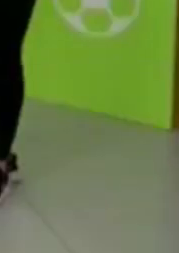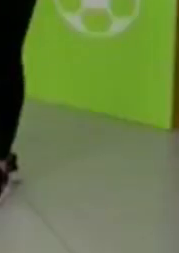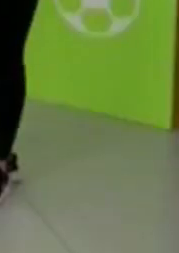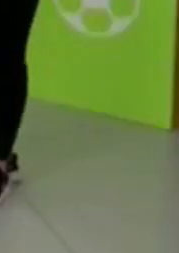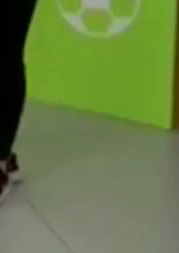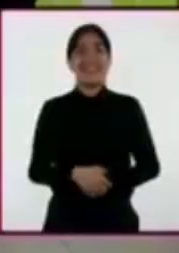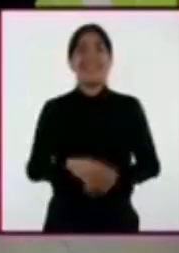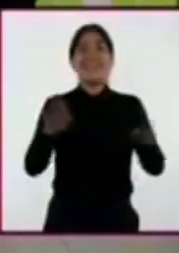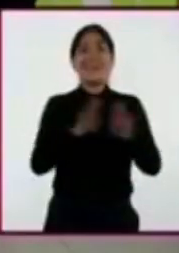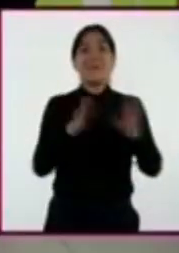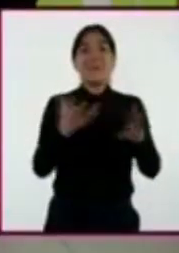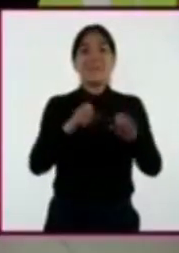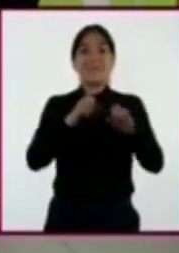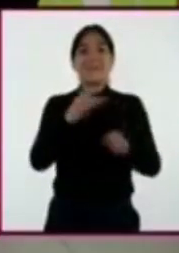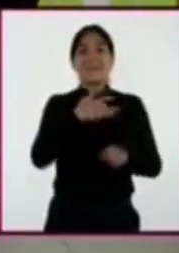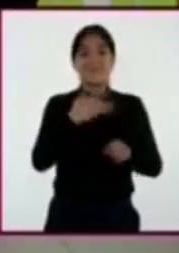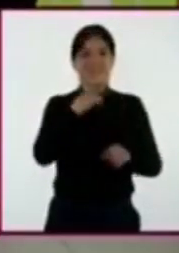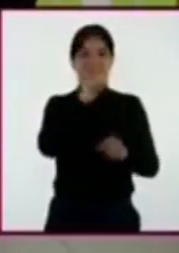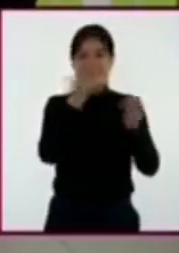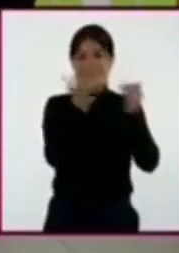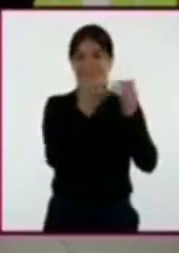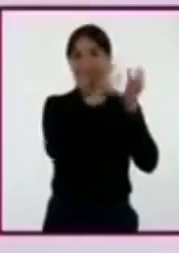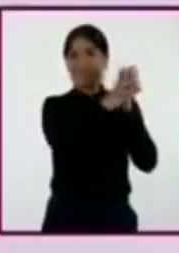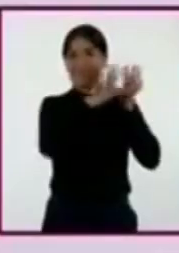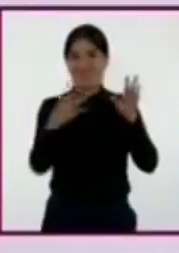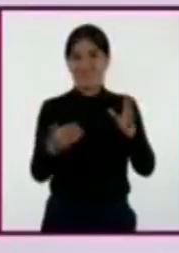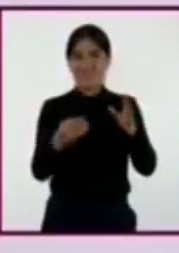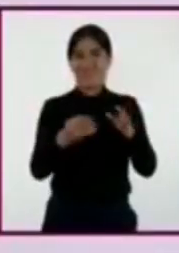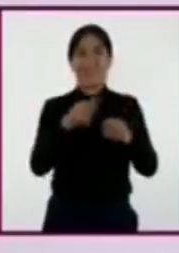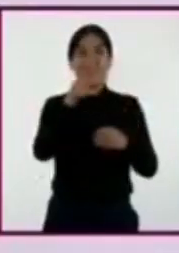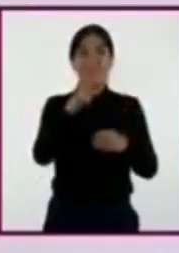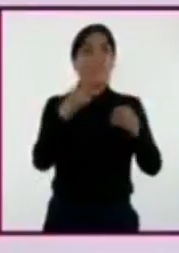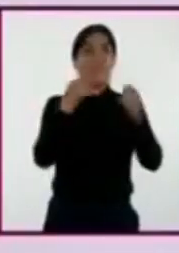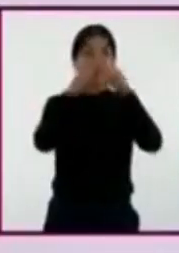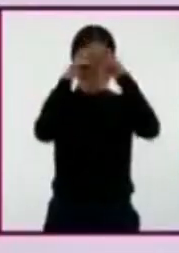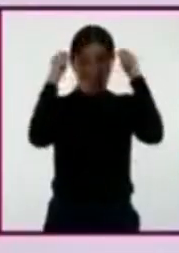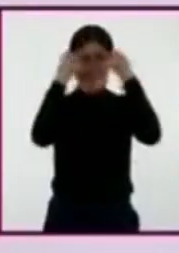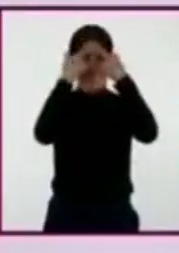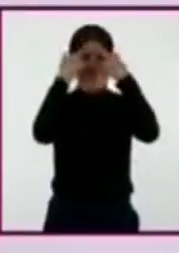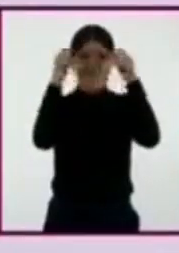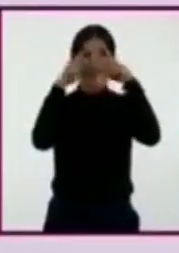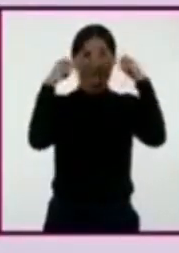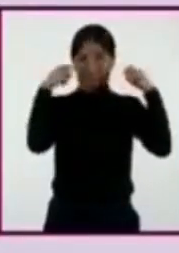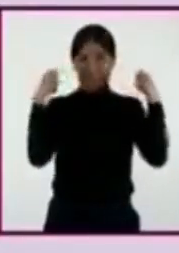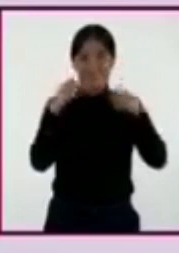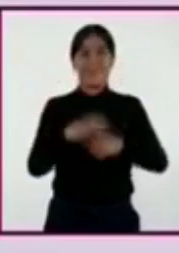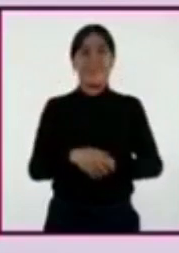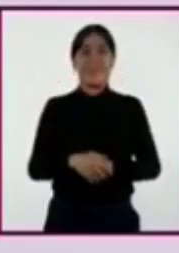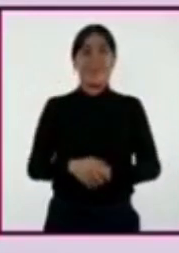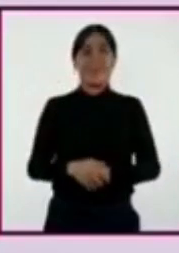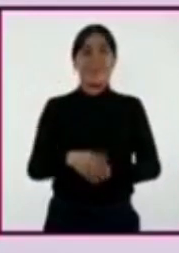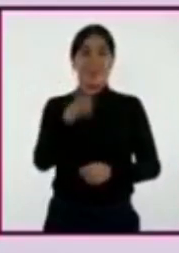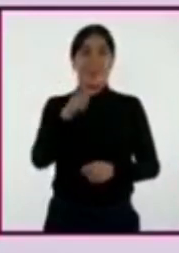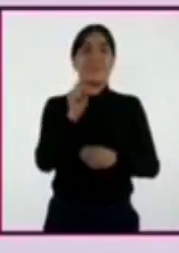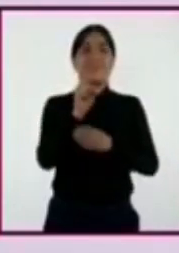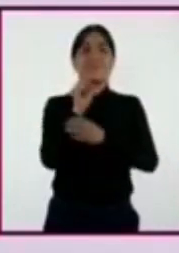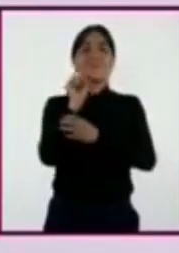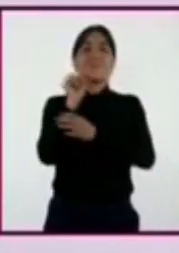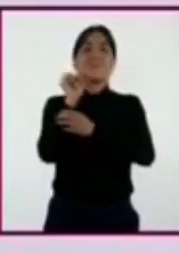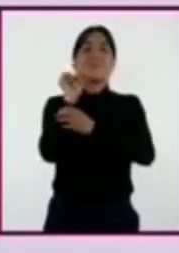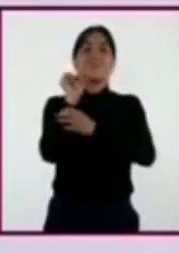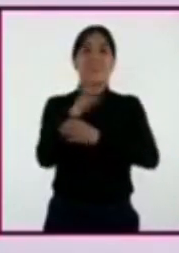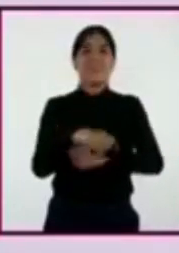Vamos a colocar primero el calcetín alrededor de la cabeza y vamos a jalar hacia atrás.